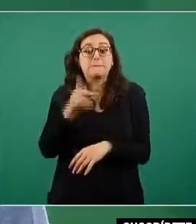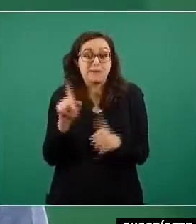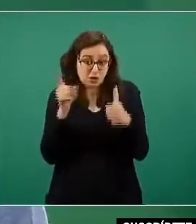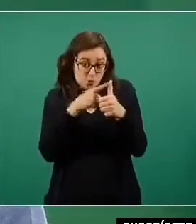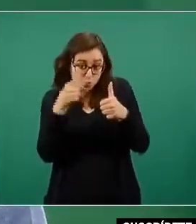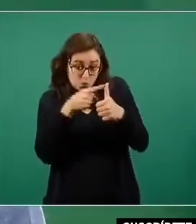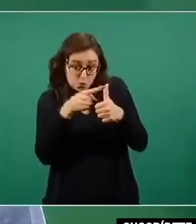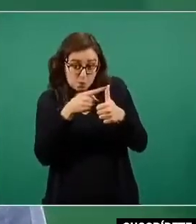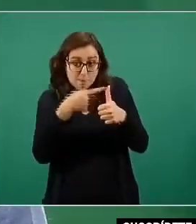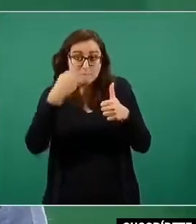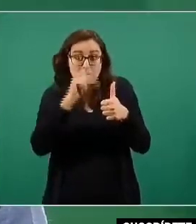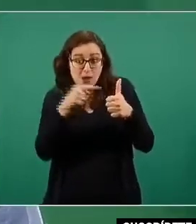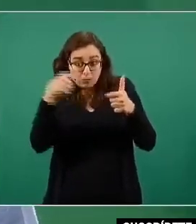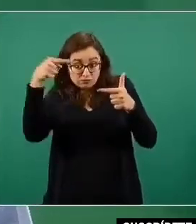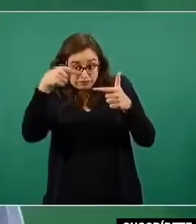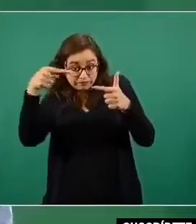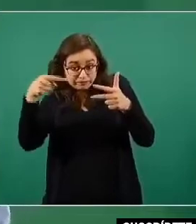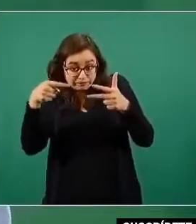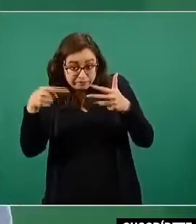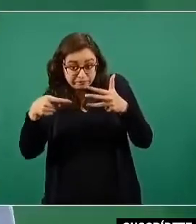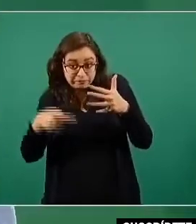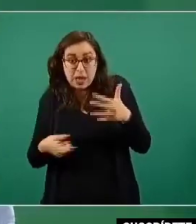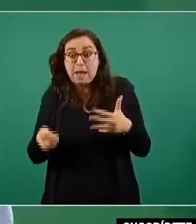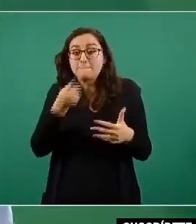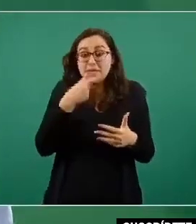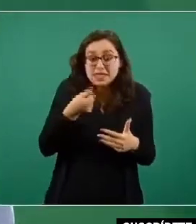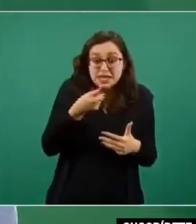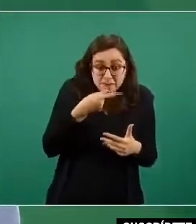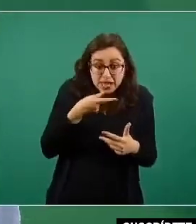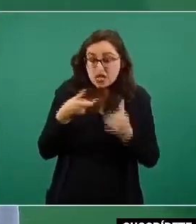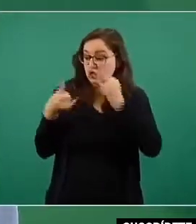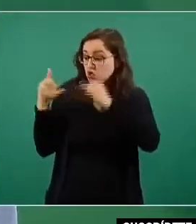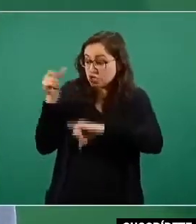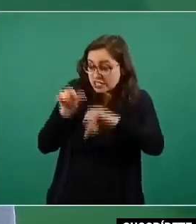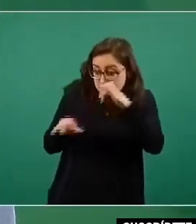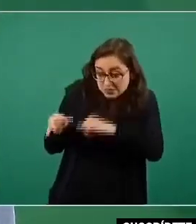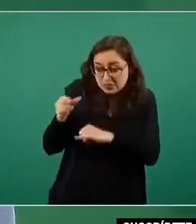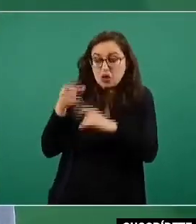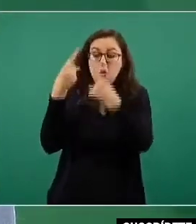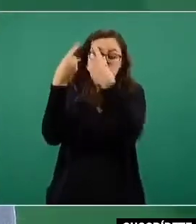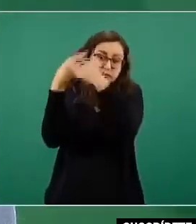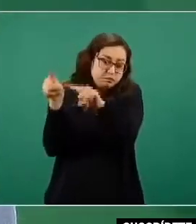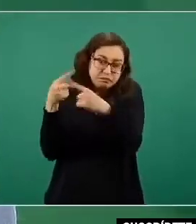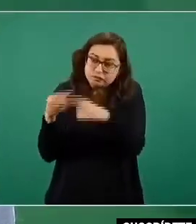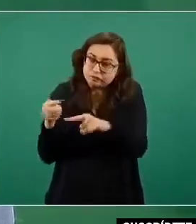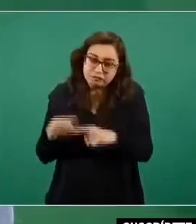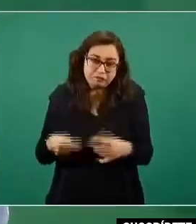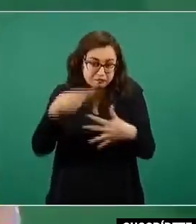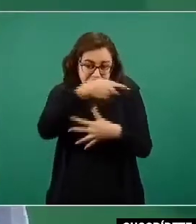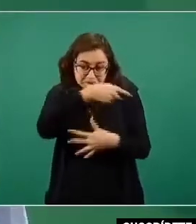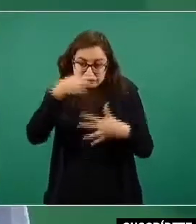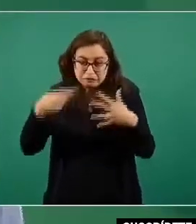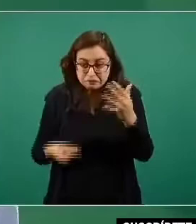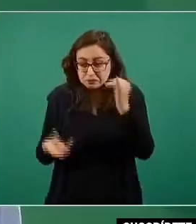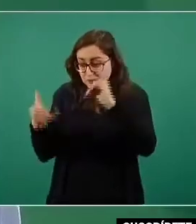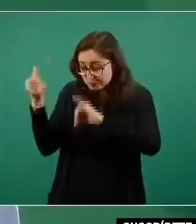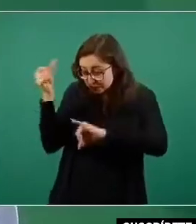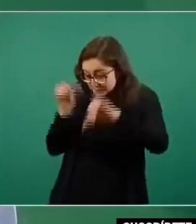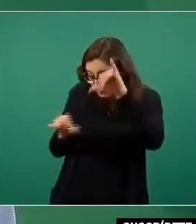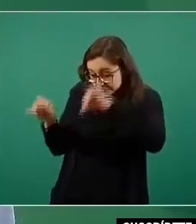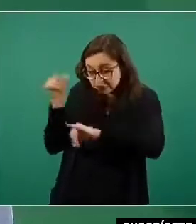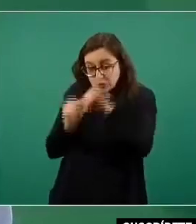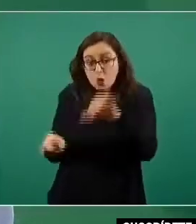otros componentes químicos que la estabilizan, le dan la capacidad de ser usada en ciertas